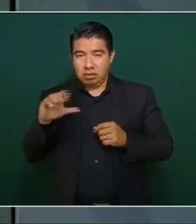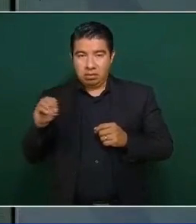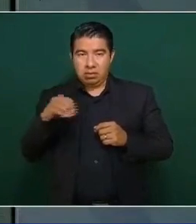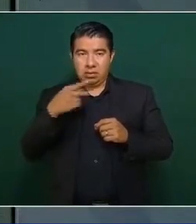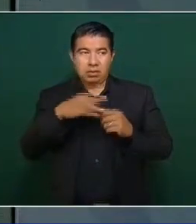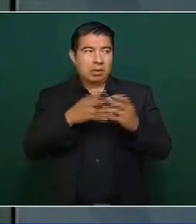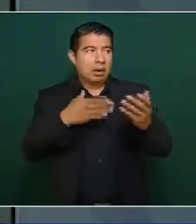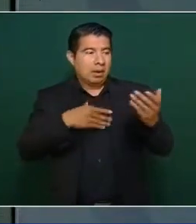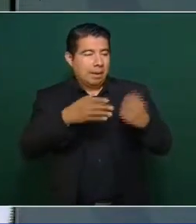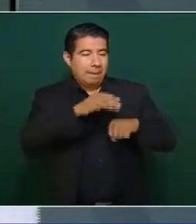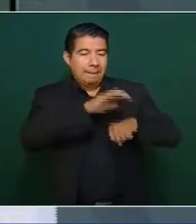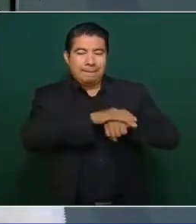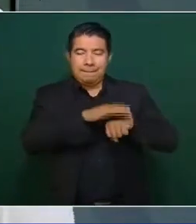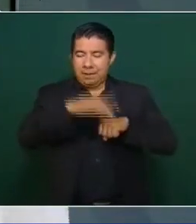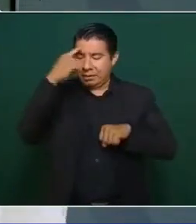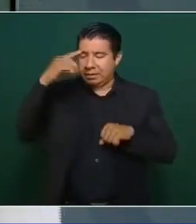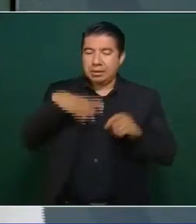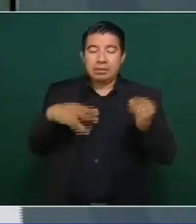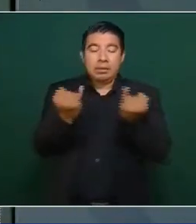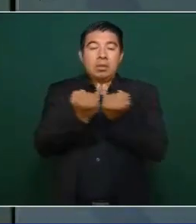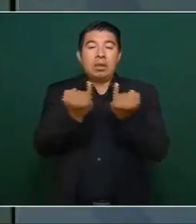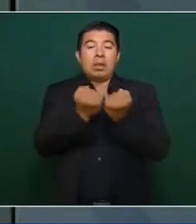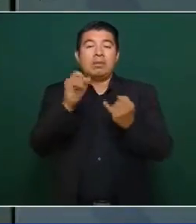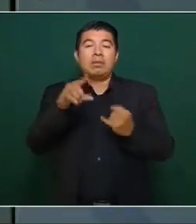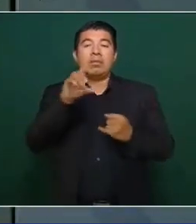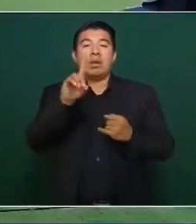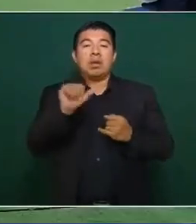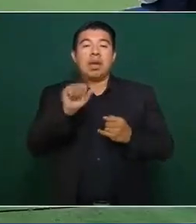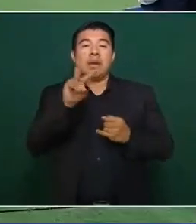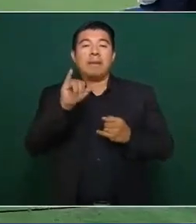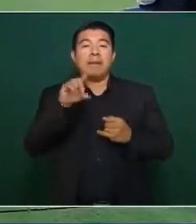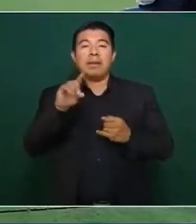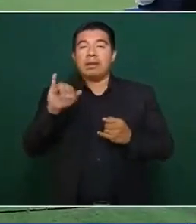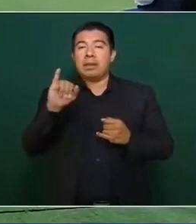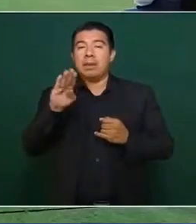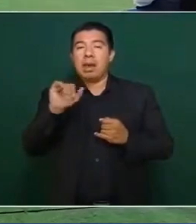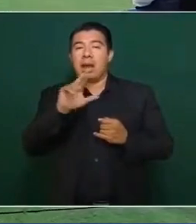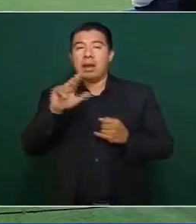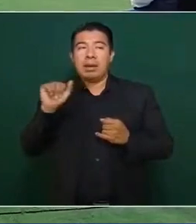David Ibarra, secretario de Hacienda,